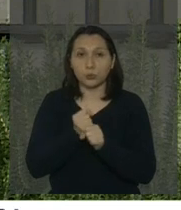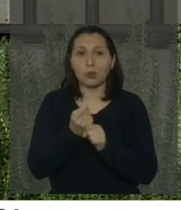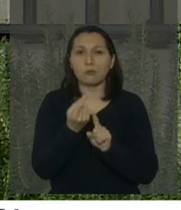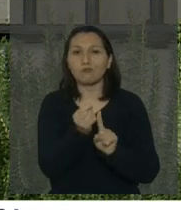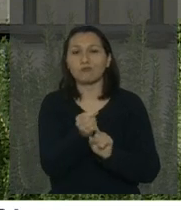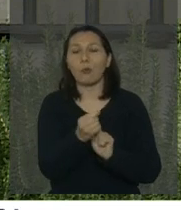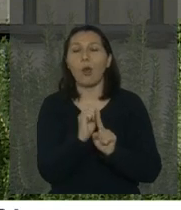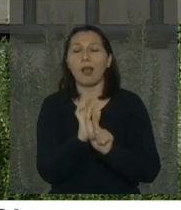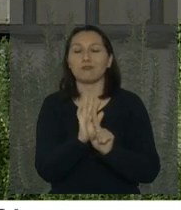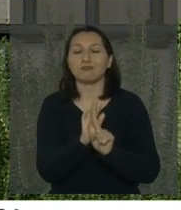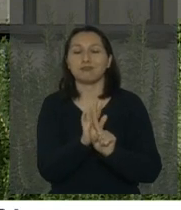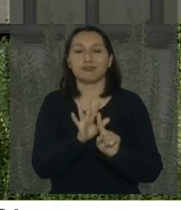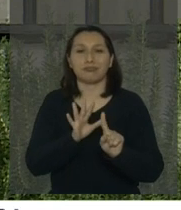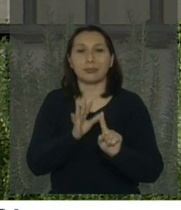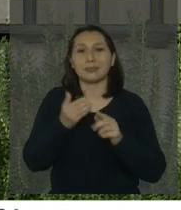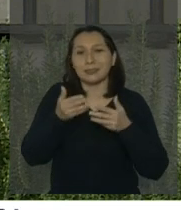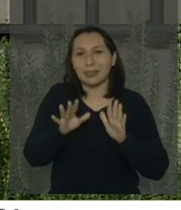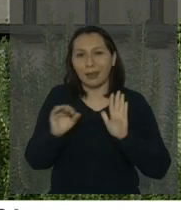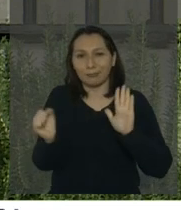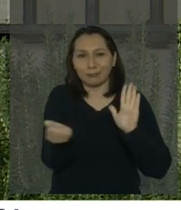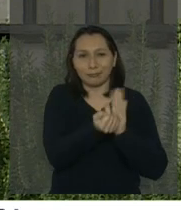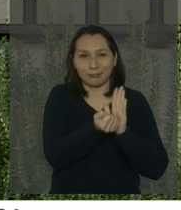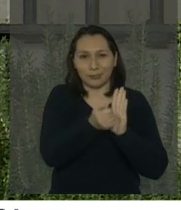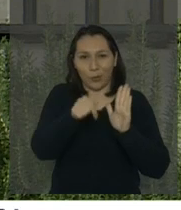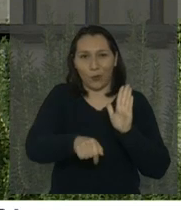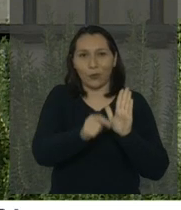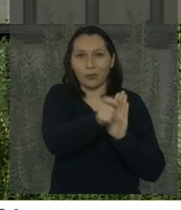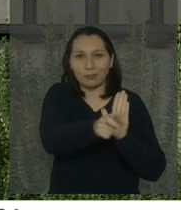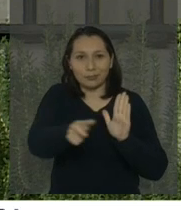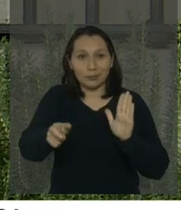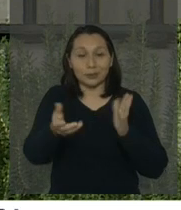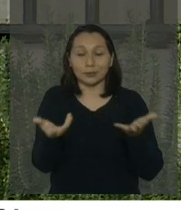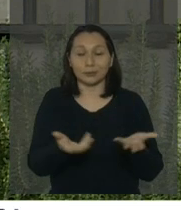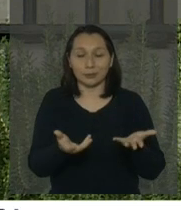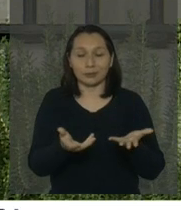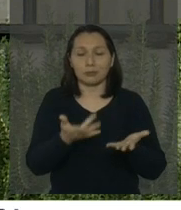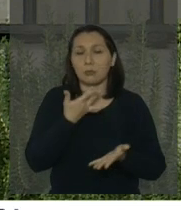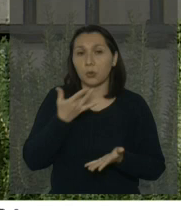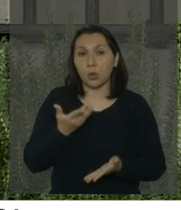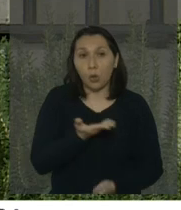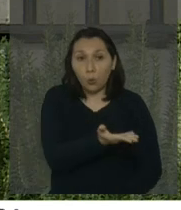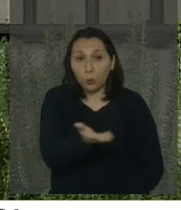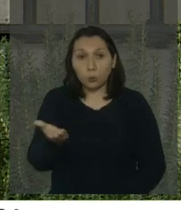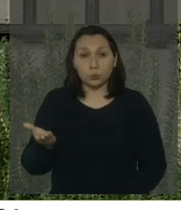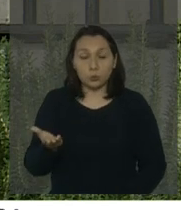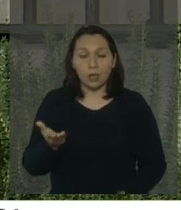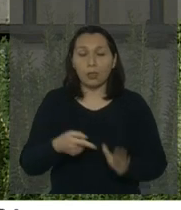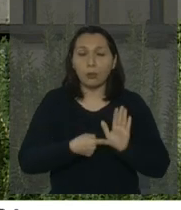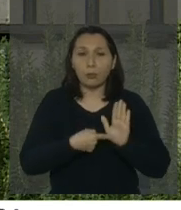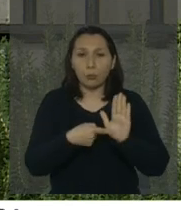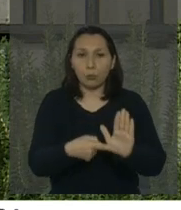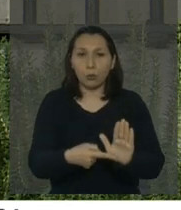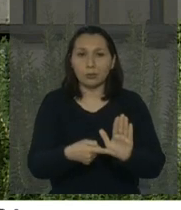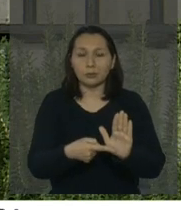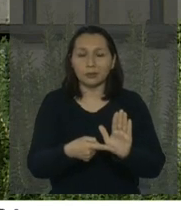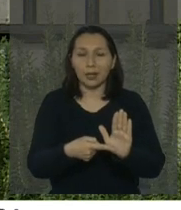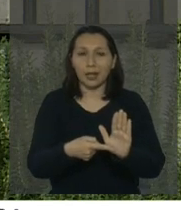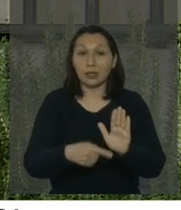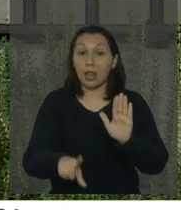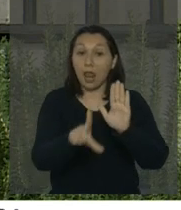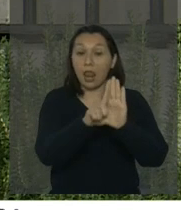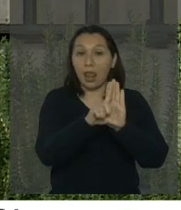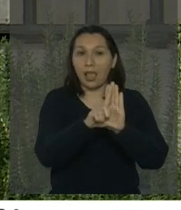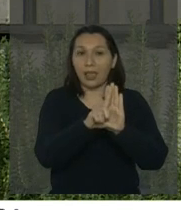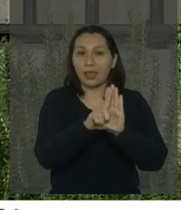detrás de a quienes han recibido este sello hoy día. Porque ustedes demuestran de que la ley